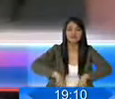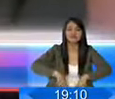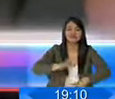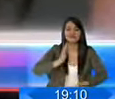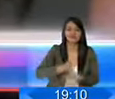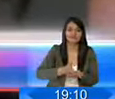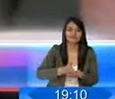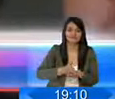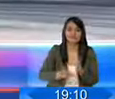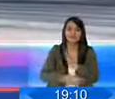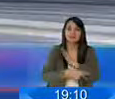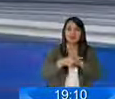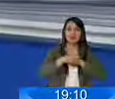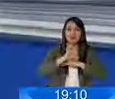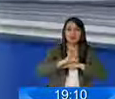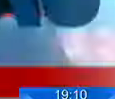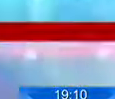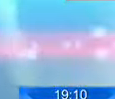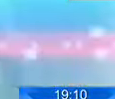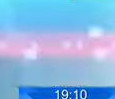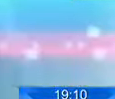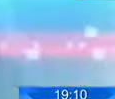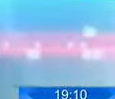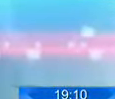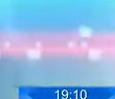en el caso Petroecuador.